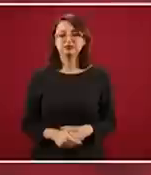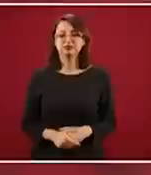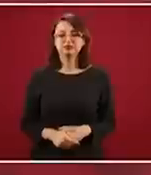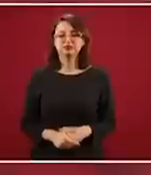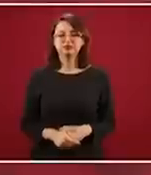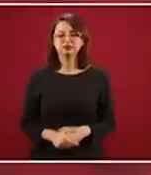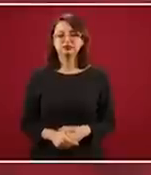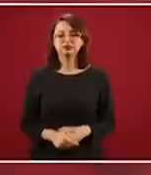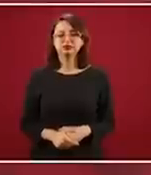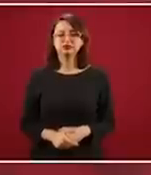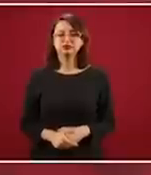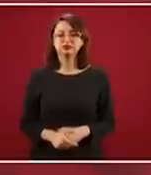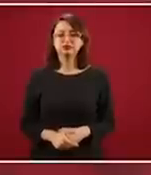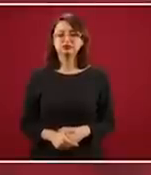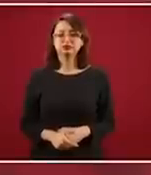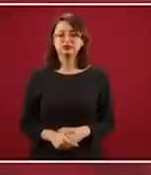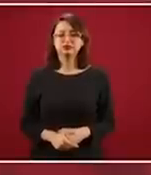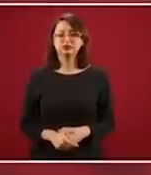son gritos